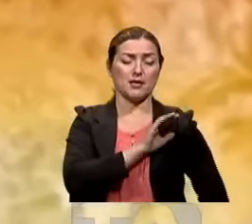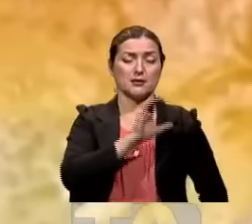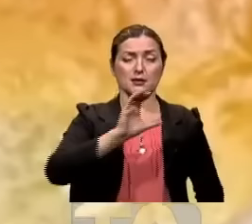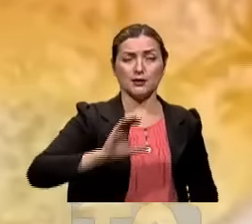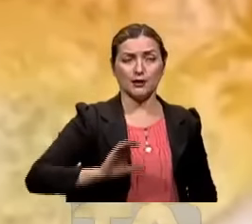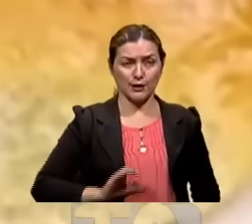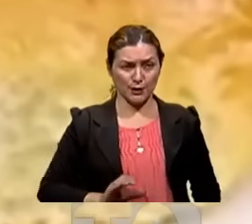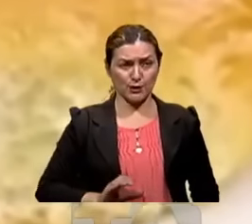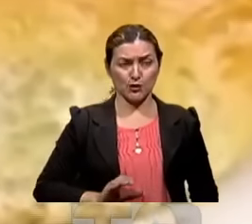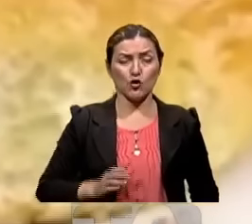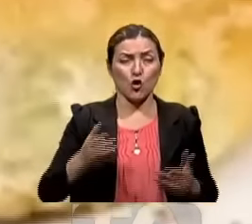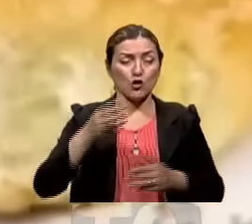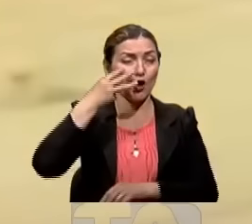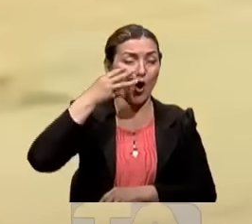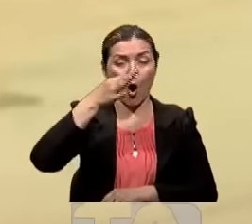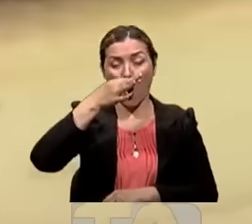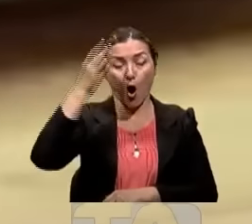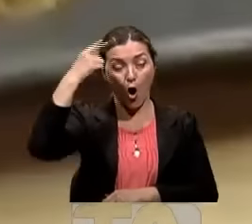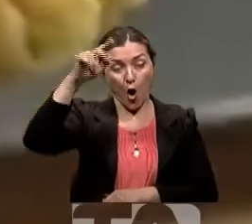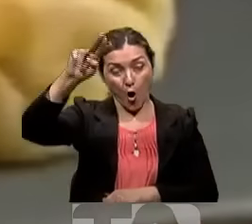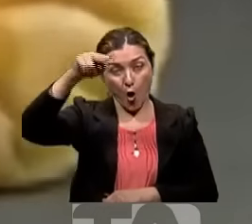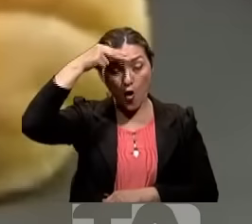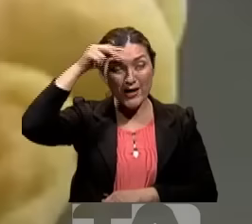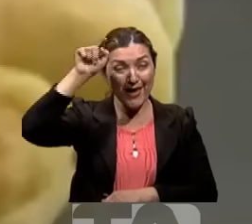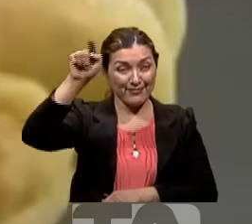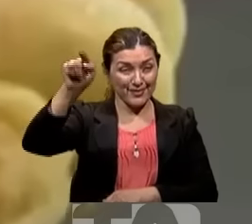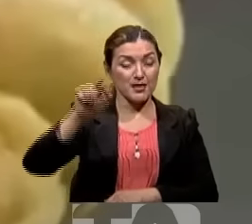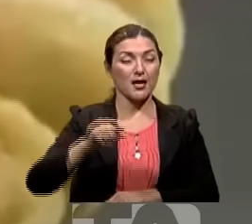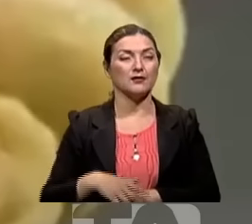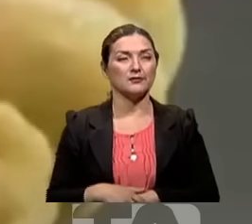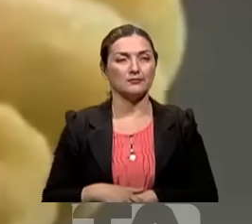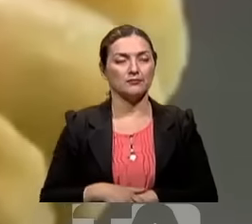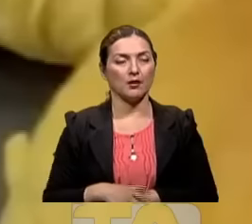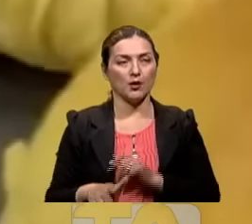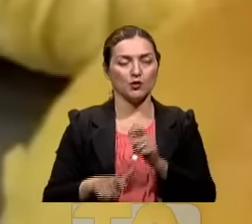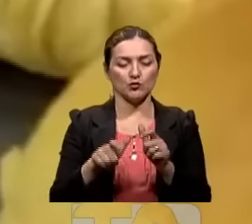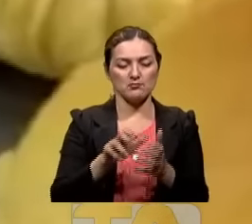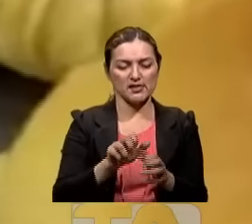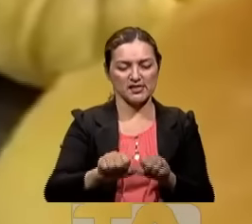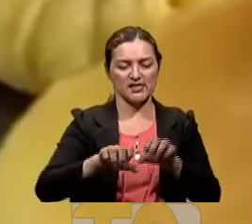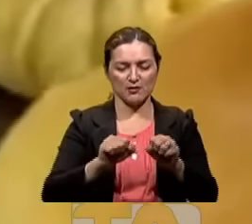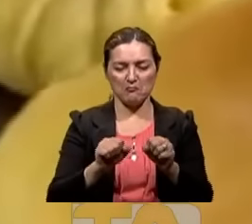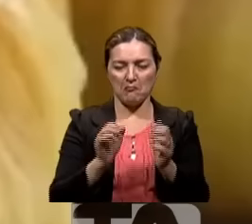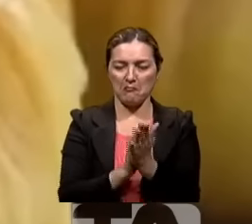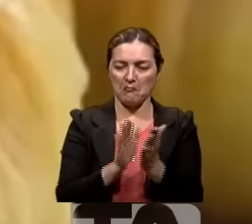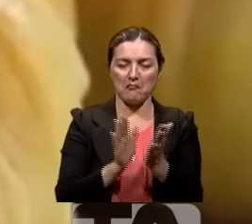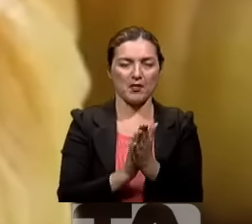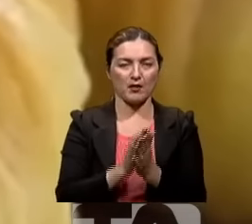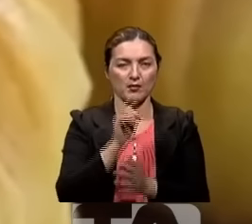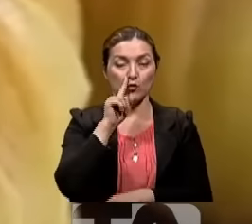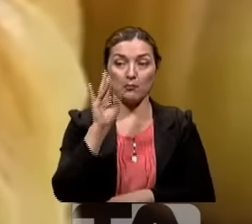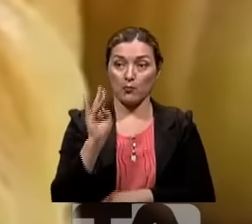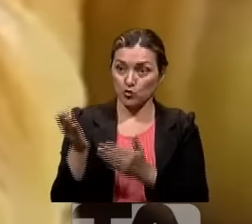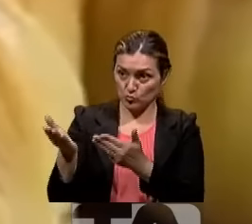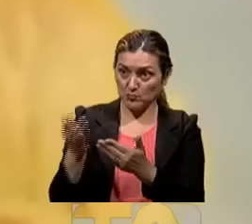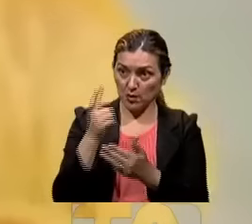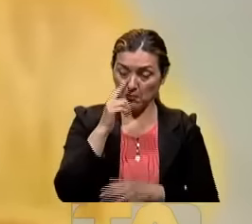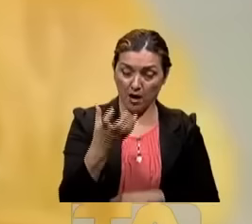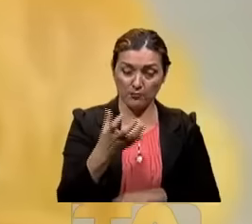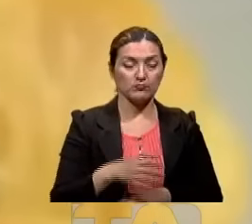en el Medio Oriente. Mira usted. Qué delicia. Y qué admiración para quien hace buen pan, incluido tu esposo. Mi esposo. Sí, hace